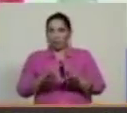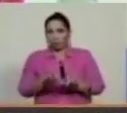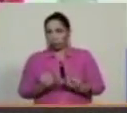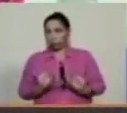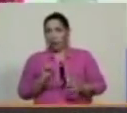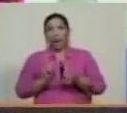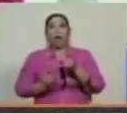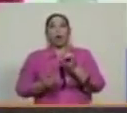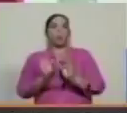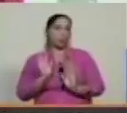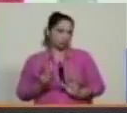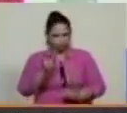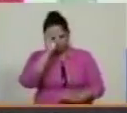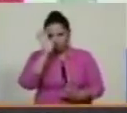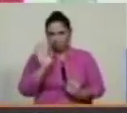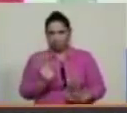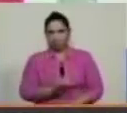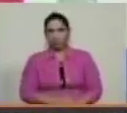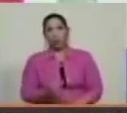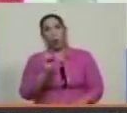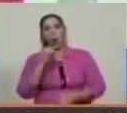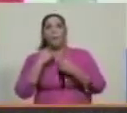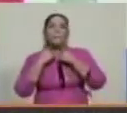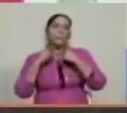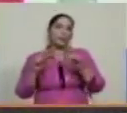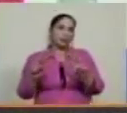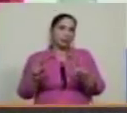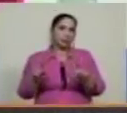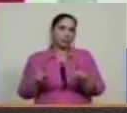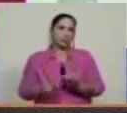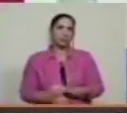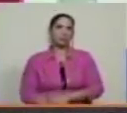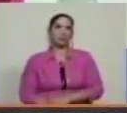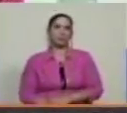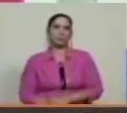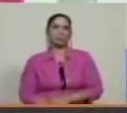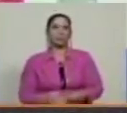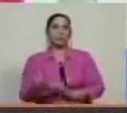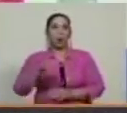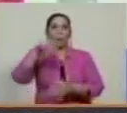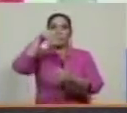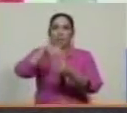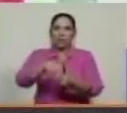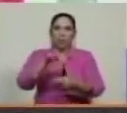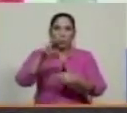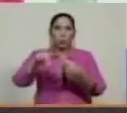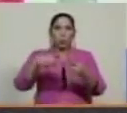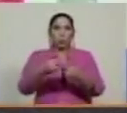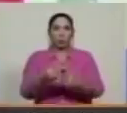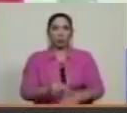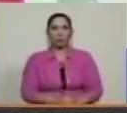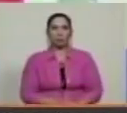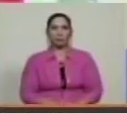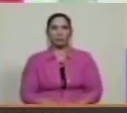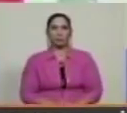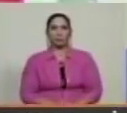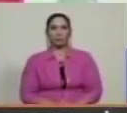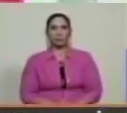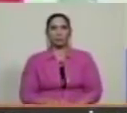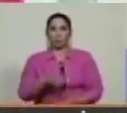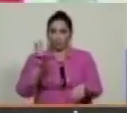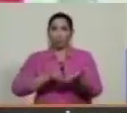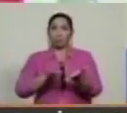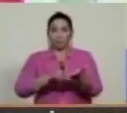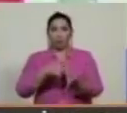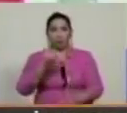mejor, o perdió, o no se ha metido nunca, o en verdad, tiene